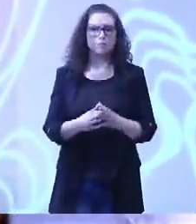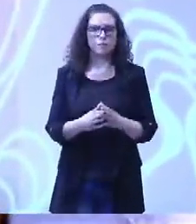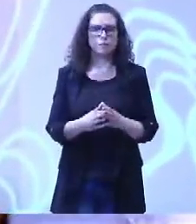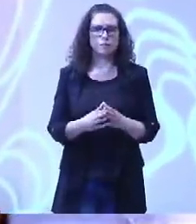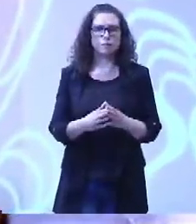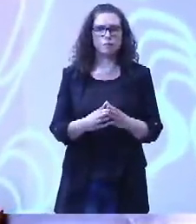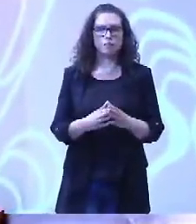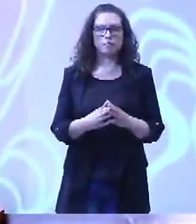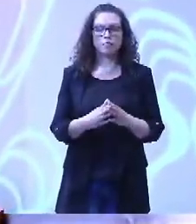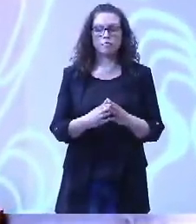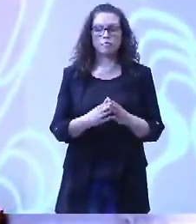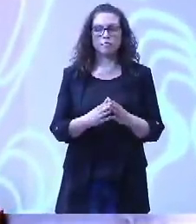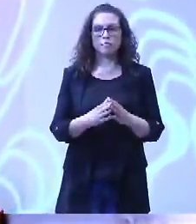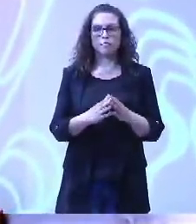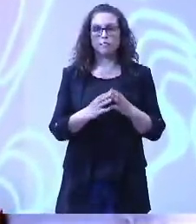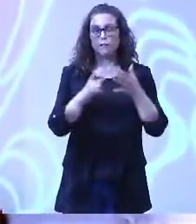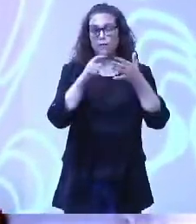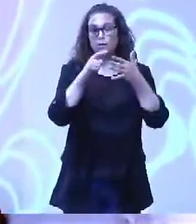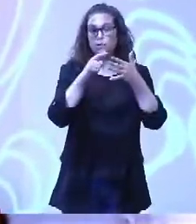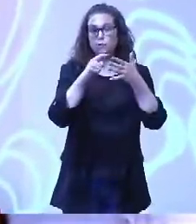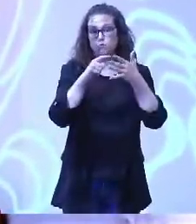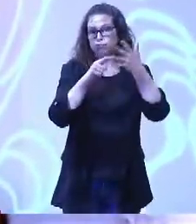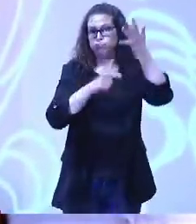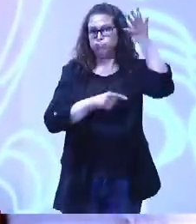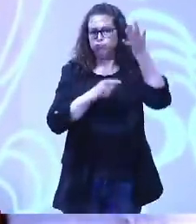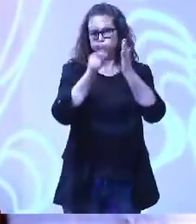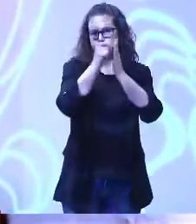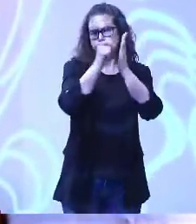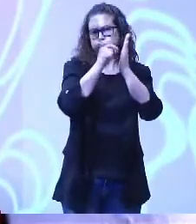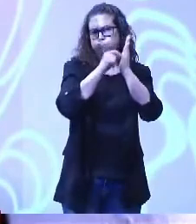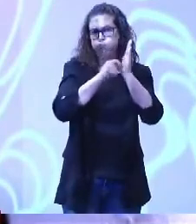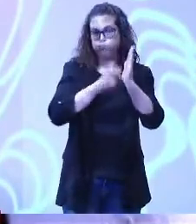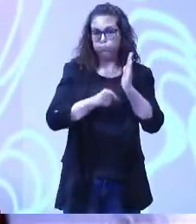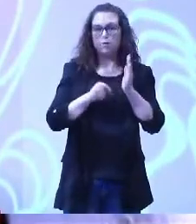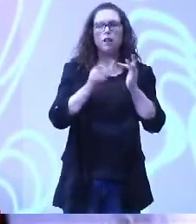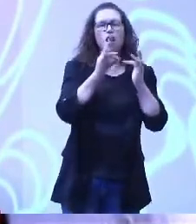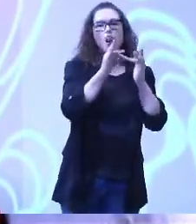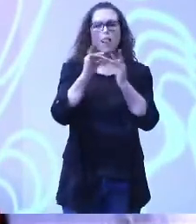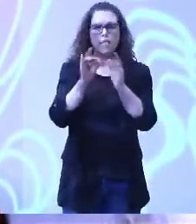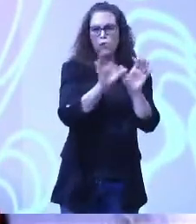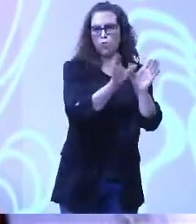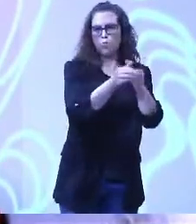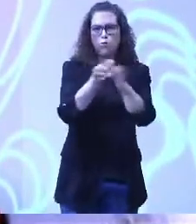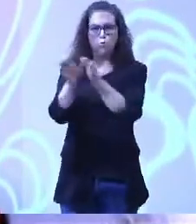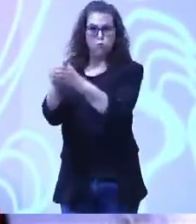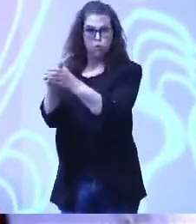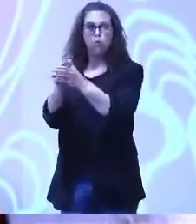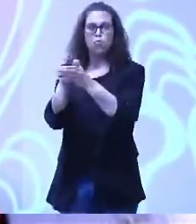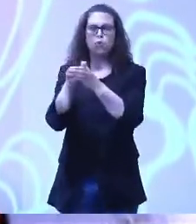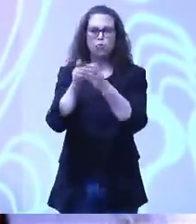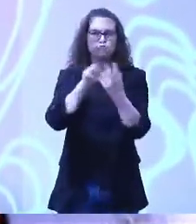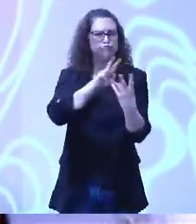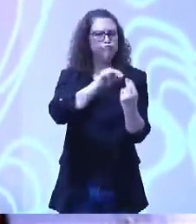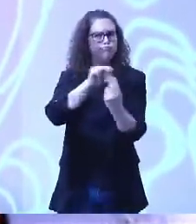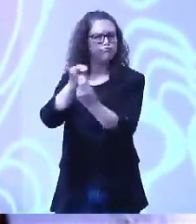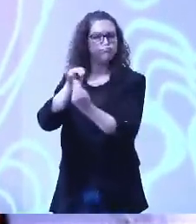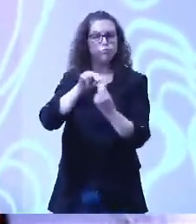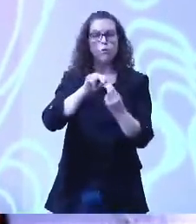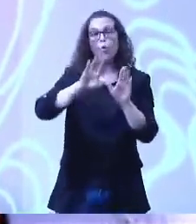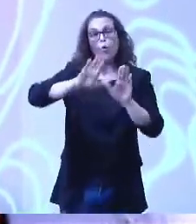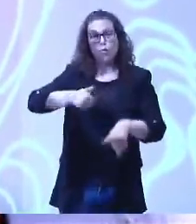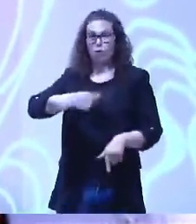De todo esto voy a hablar esta semana con todos los líderes de los grupos parlamentarios, salvo con la ultraderecha de